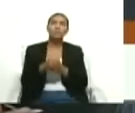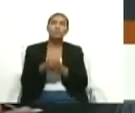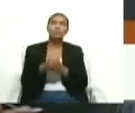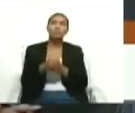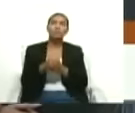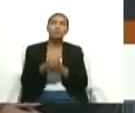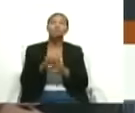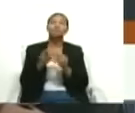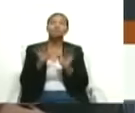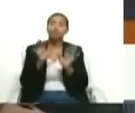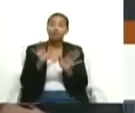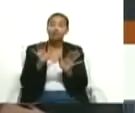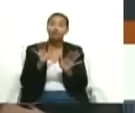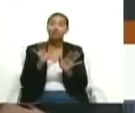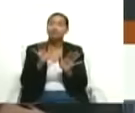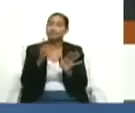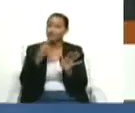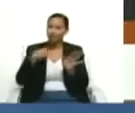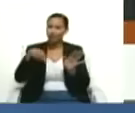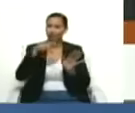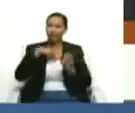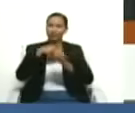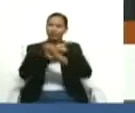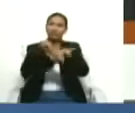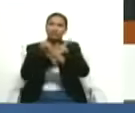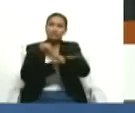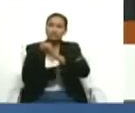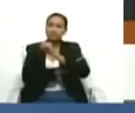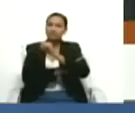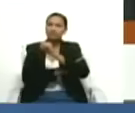Si algo no nos ha fortalecido,